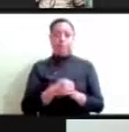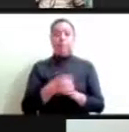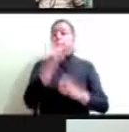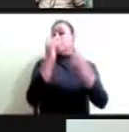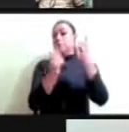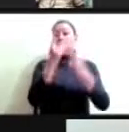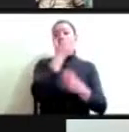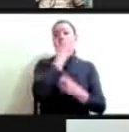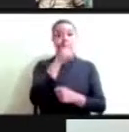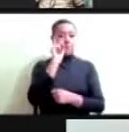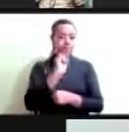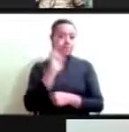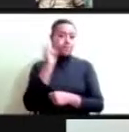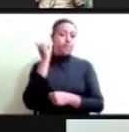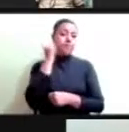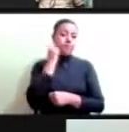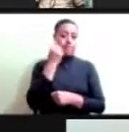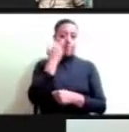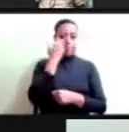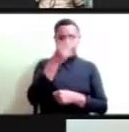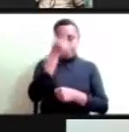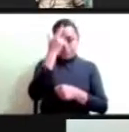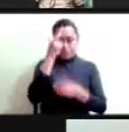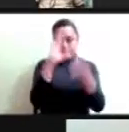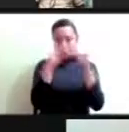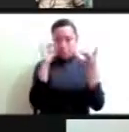alguna diputada o algún diputado desea razonar su voto.